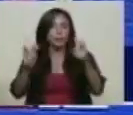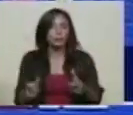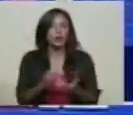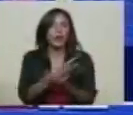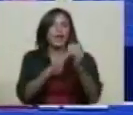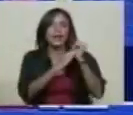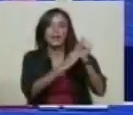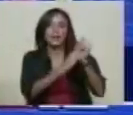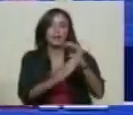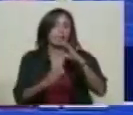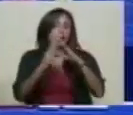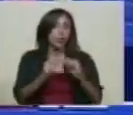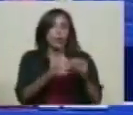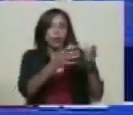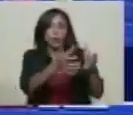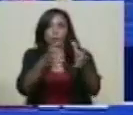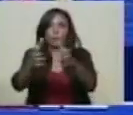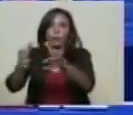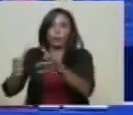instancias principales de dirección